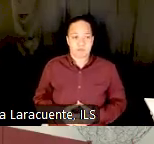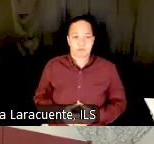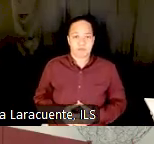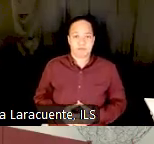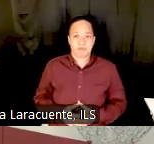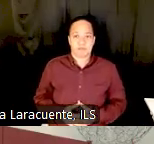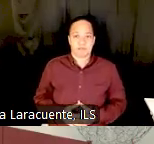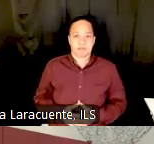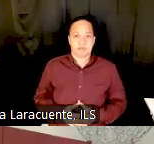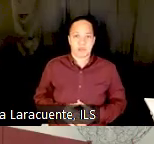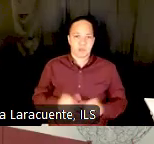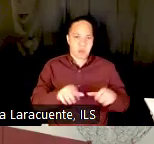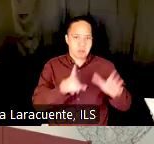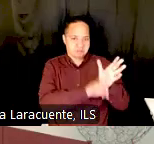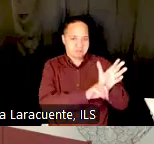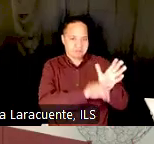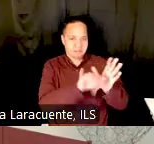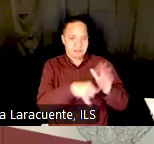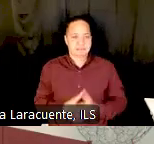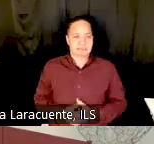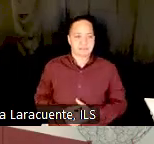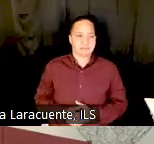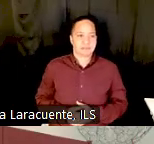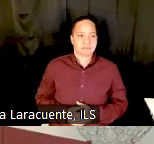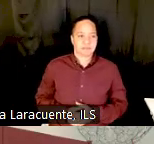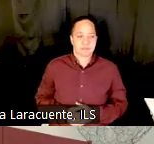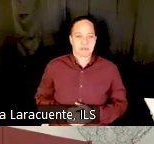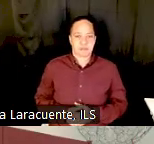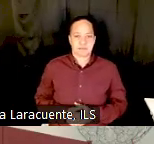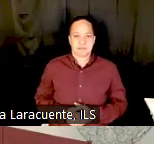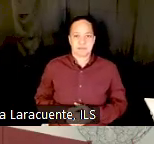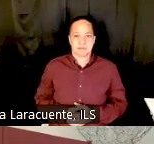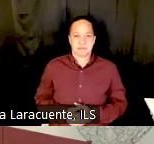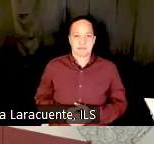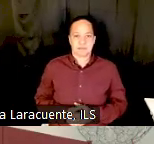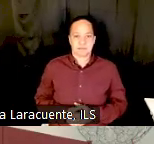explorar sobre eso. En la siguiente diapositiva, yo creo que ya estamos terminando.